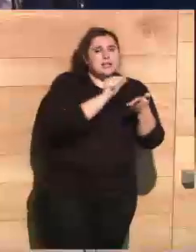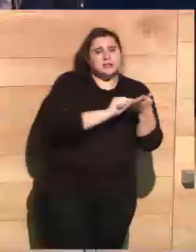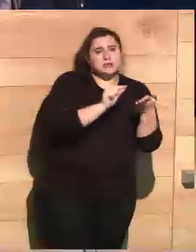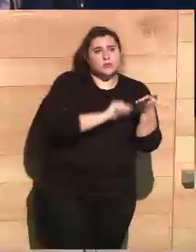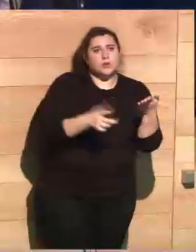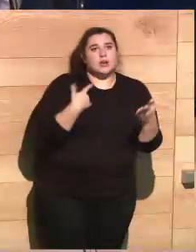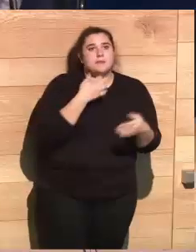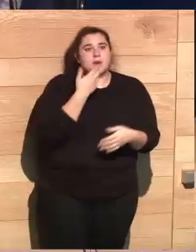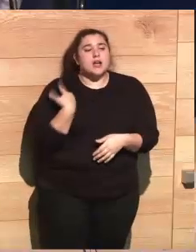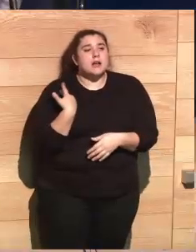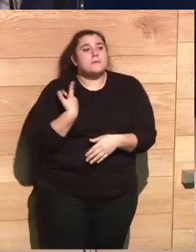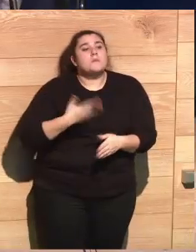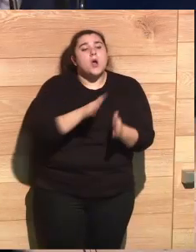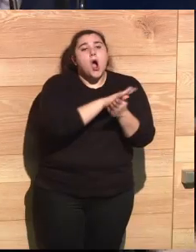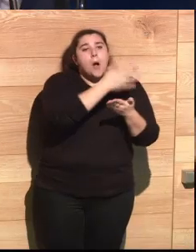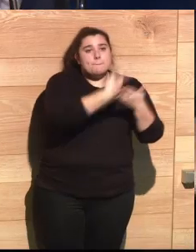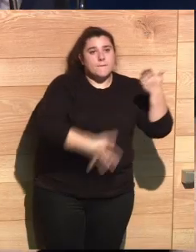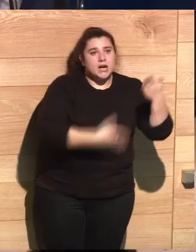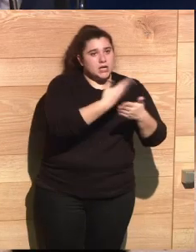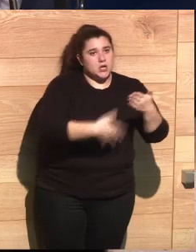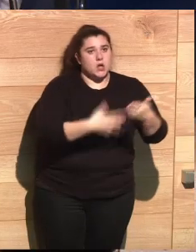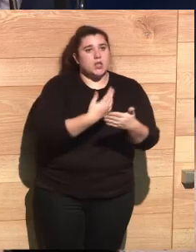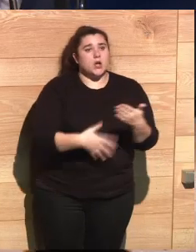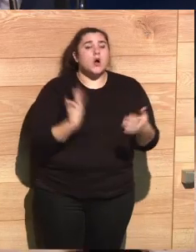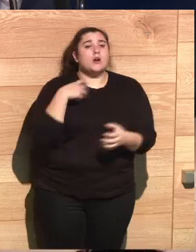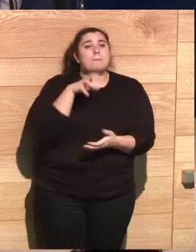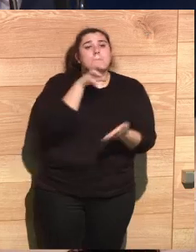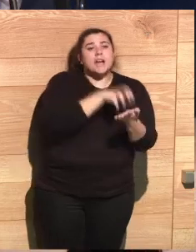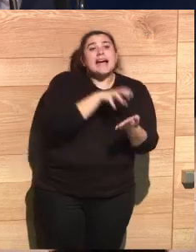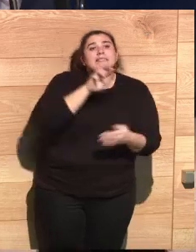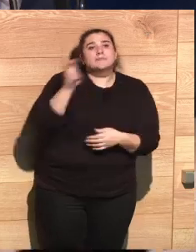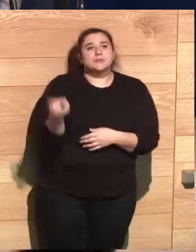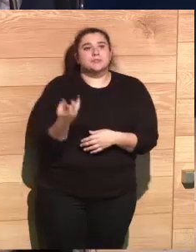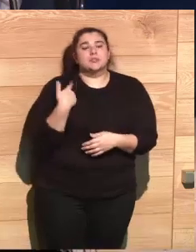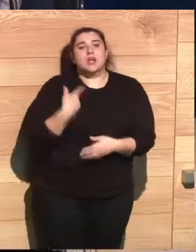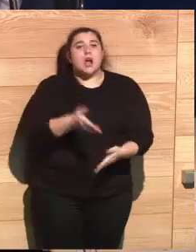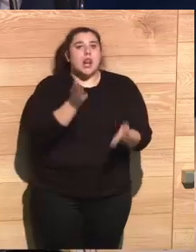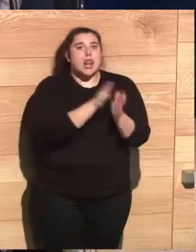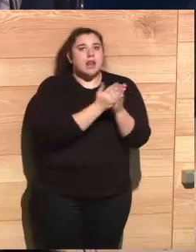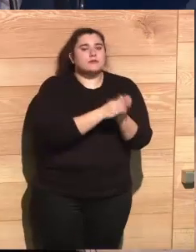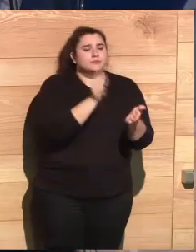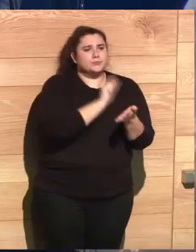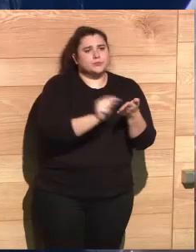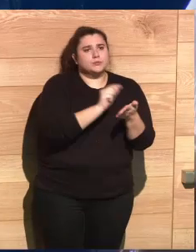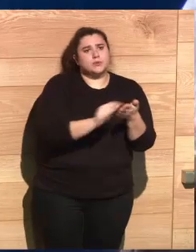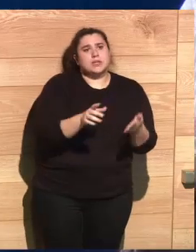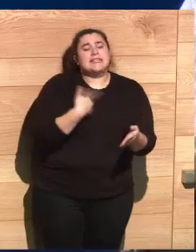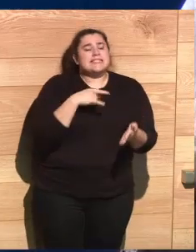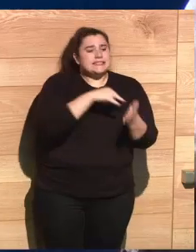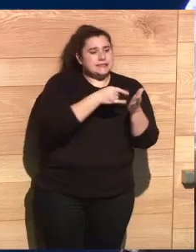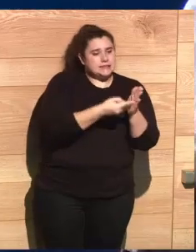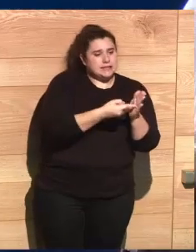geopolítica en medios como El País, eldiario.es, muy interesante, y Radio Nacional de España. Ha escrito libros sobre autómatas, sistemas